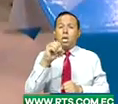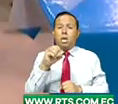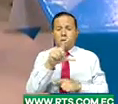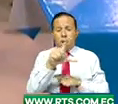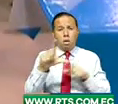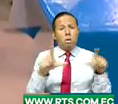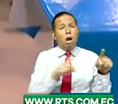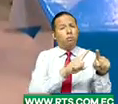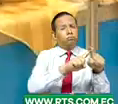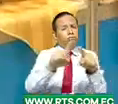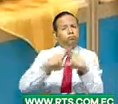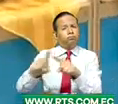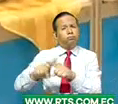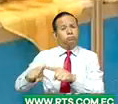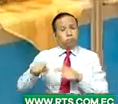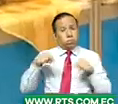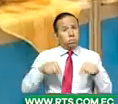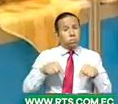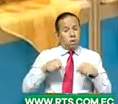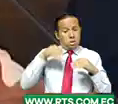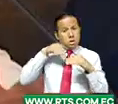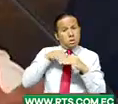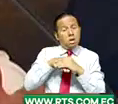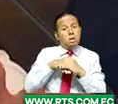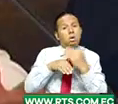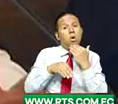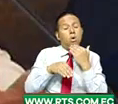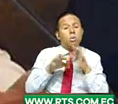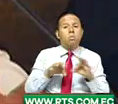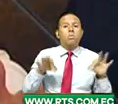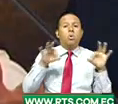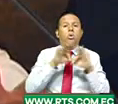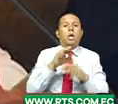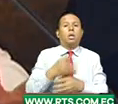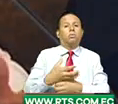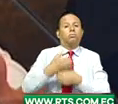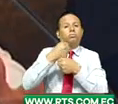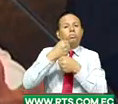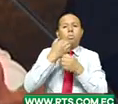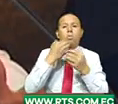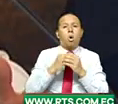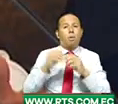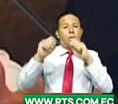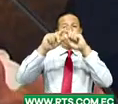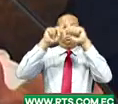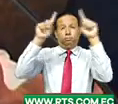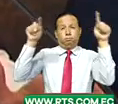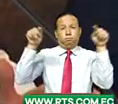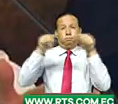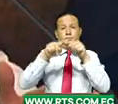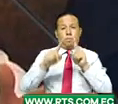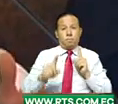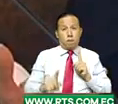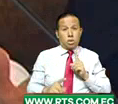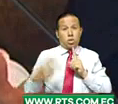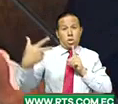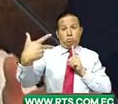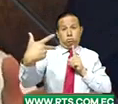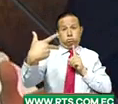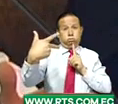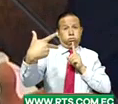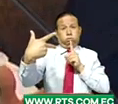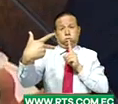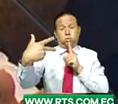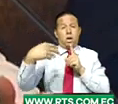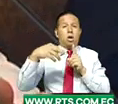locación contará con protocolos de bioseguridad, con una pantalla y un sistema digital de control que